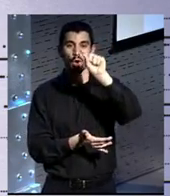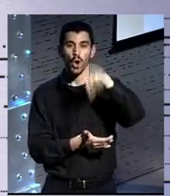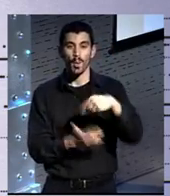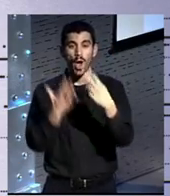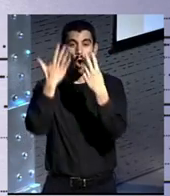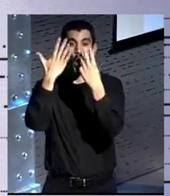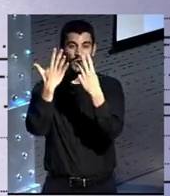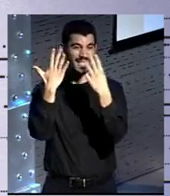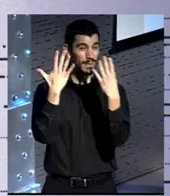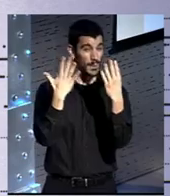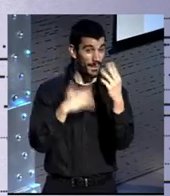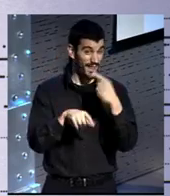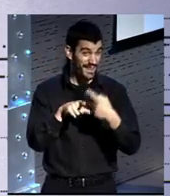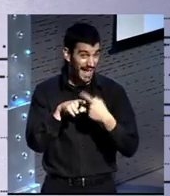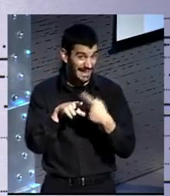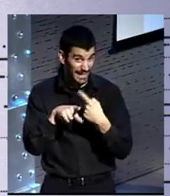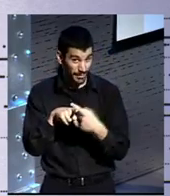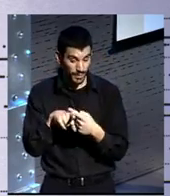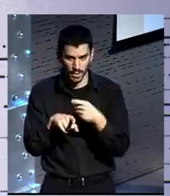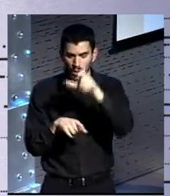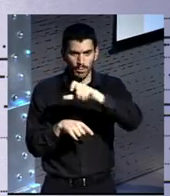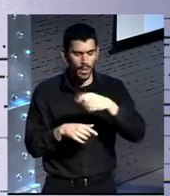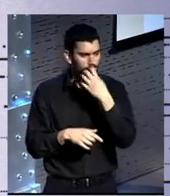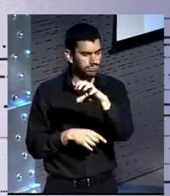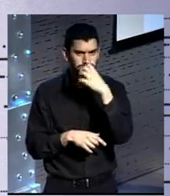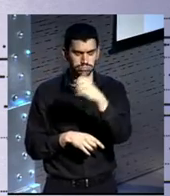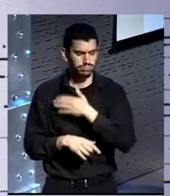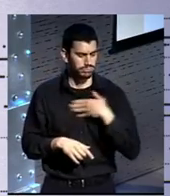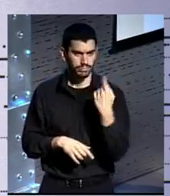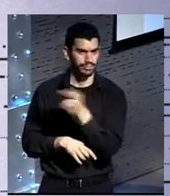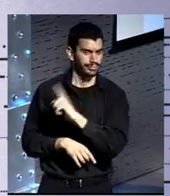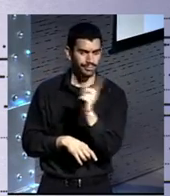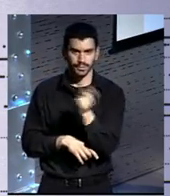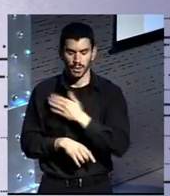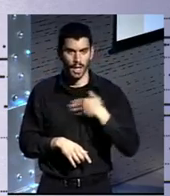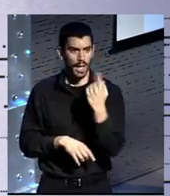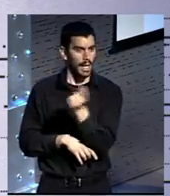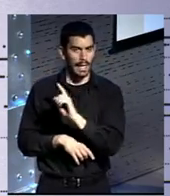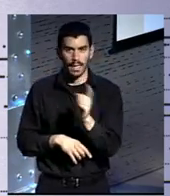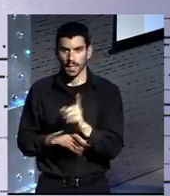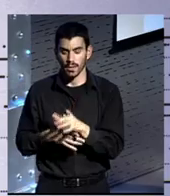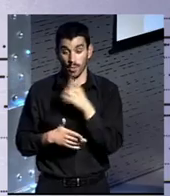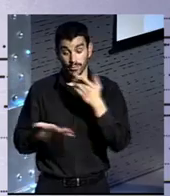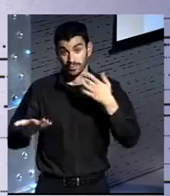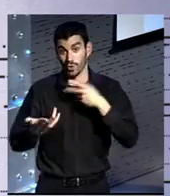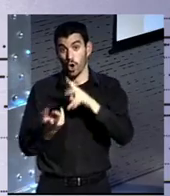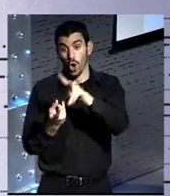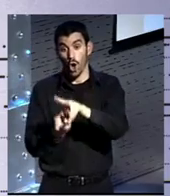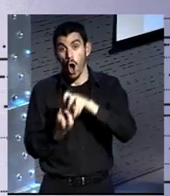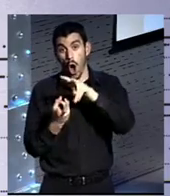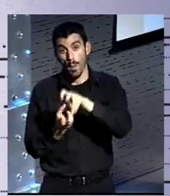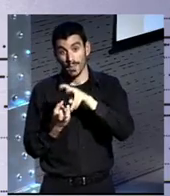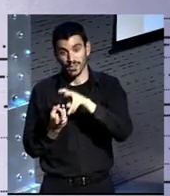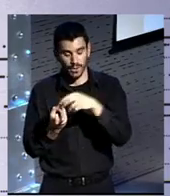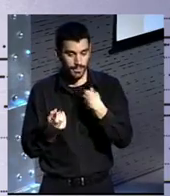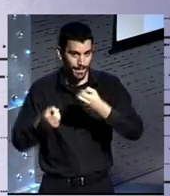de euro por la aplicación y está viendo todo un revuelo. Ya no quiero ni mencionar comisiones o cosas por las cuales el cliente no perciba